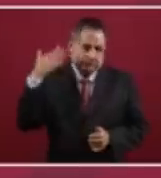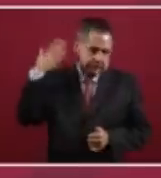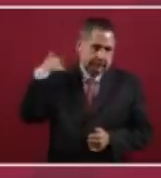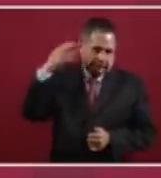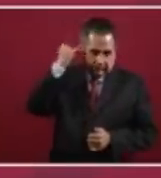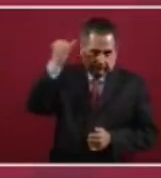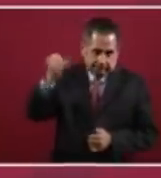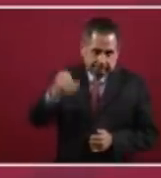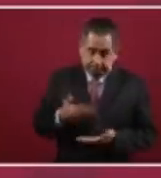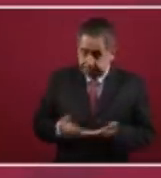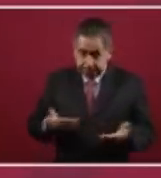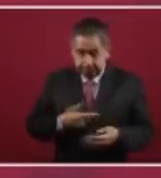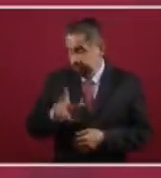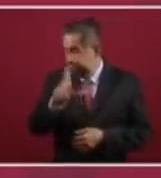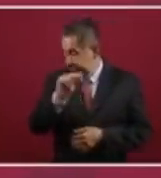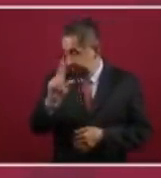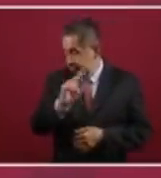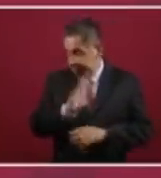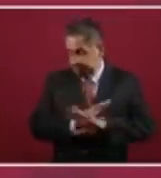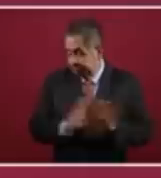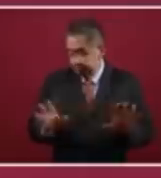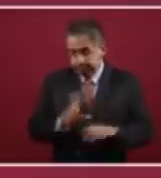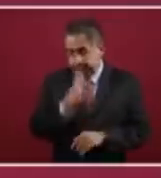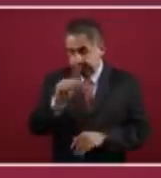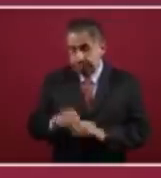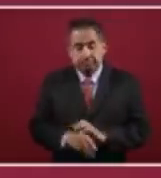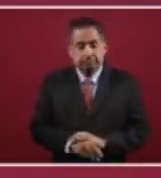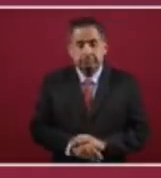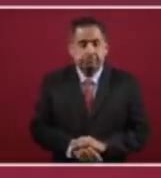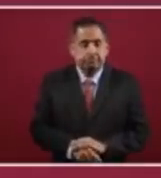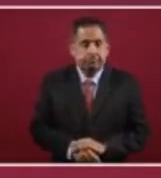no, el pueblo